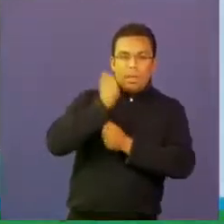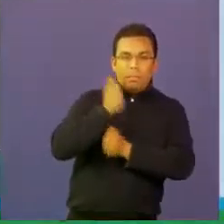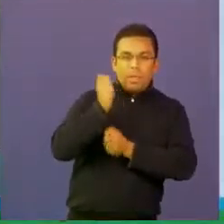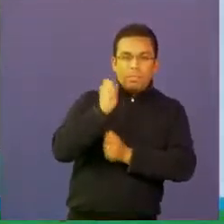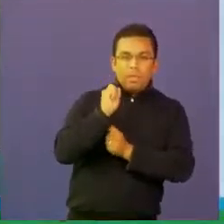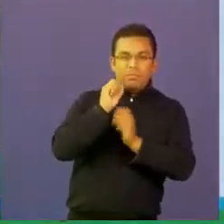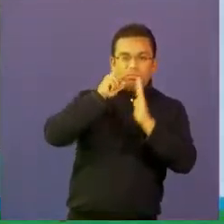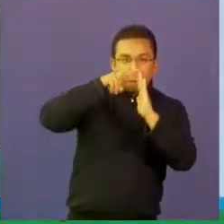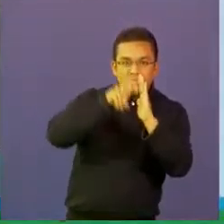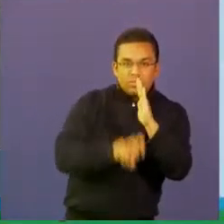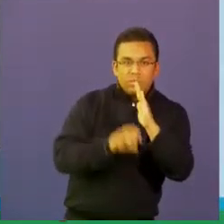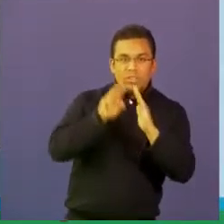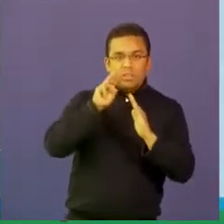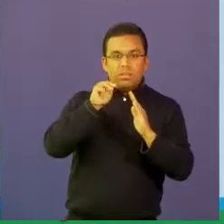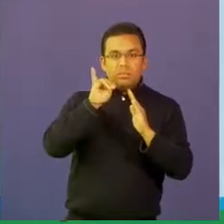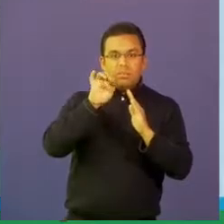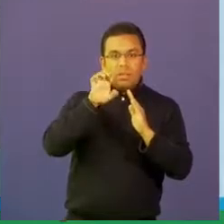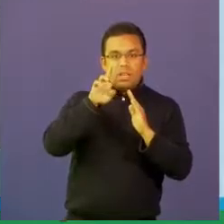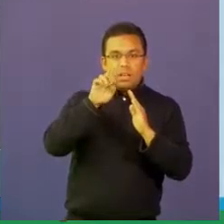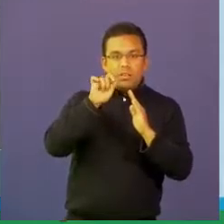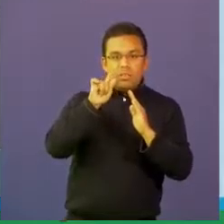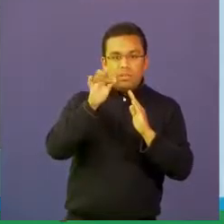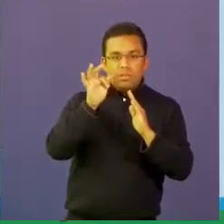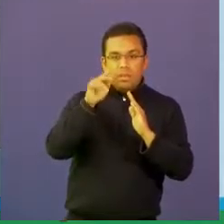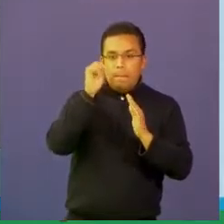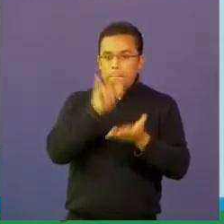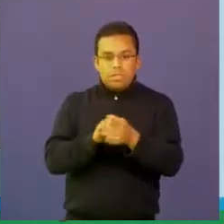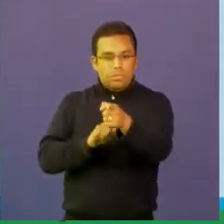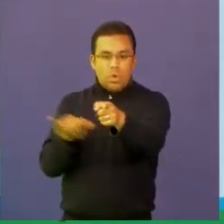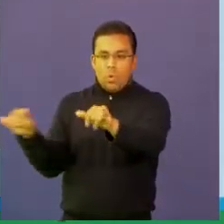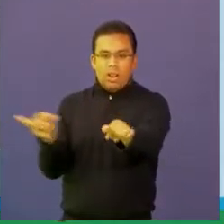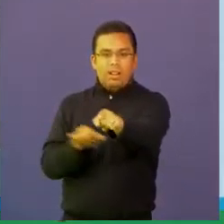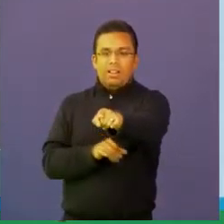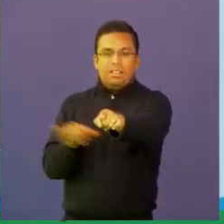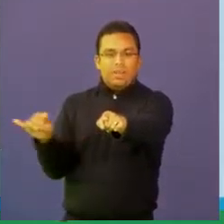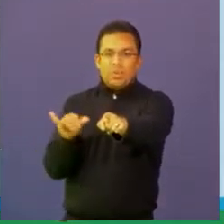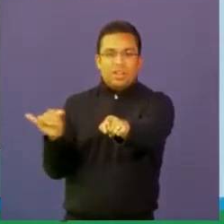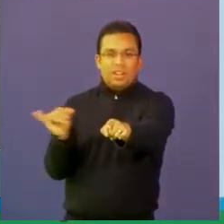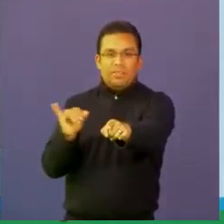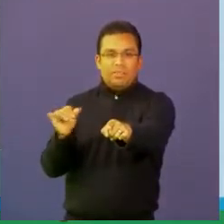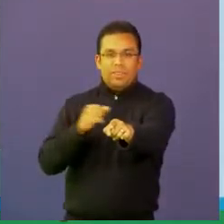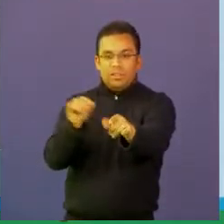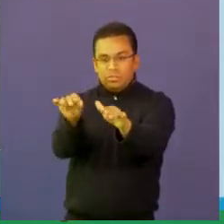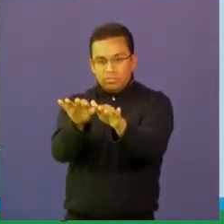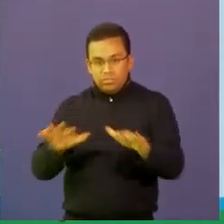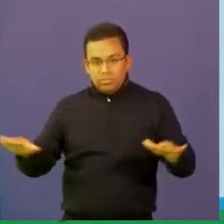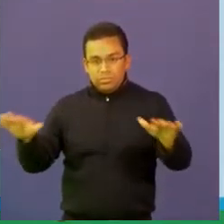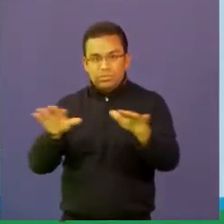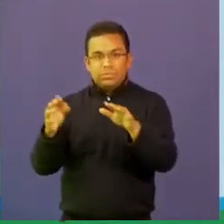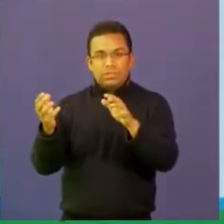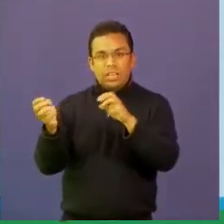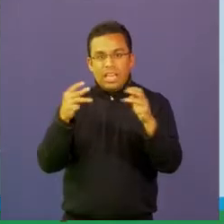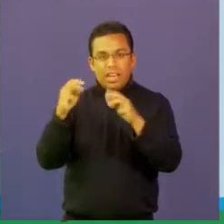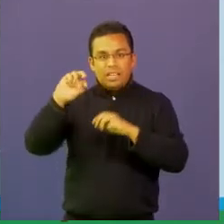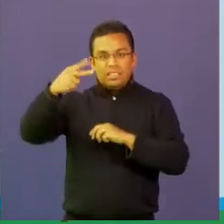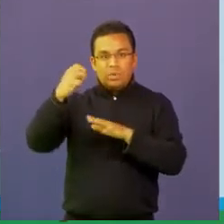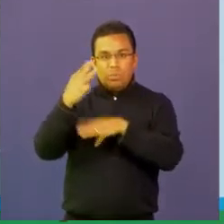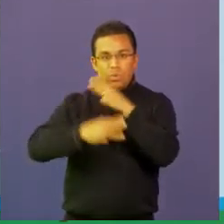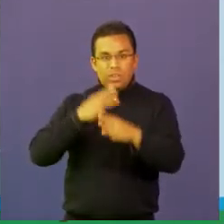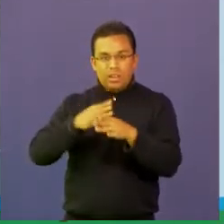vuelto un escenario de la Segunda Guerra Mundial. Así fue que su estudiante empezó a desarrollar este escenario